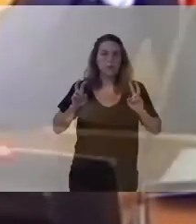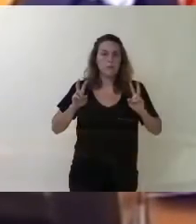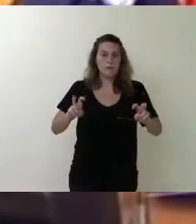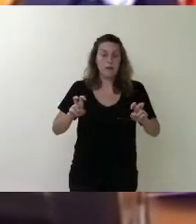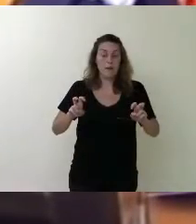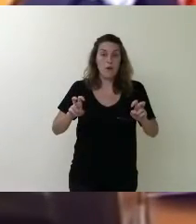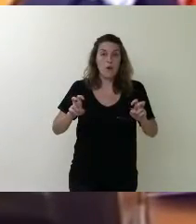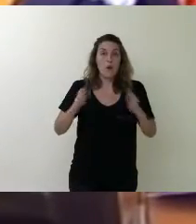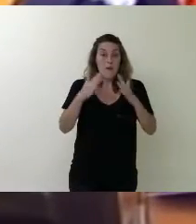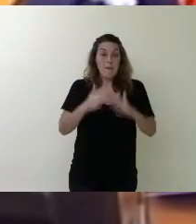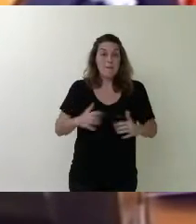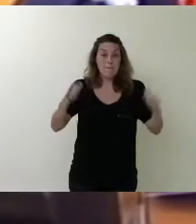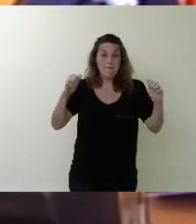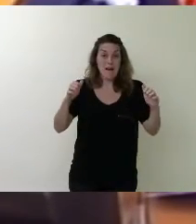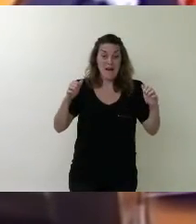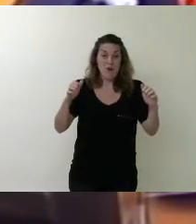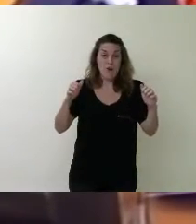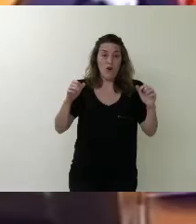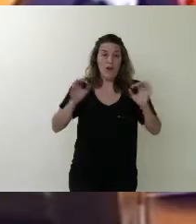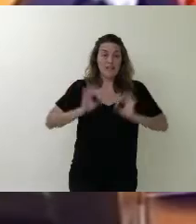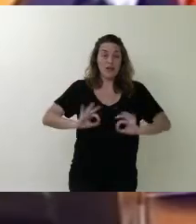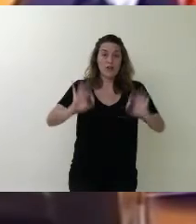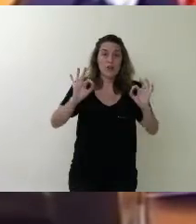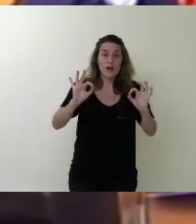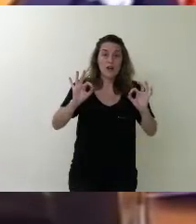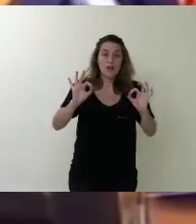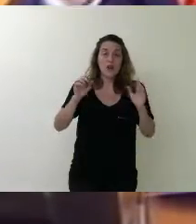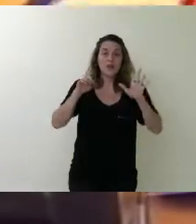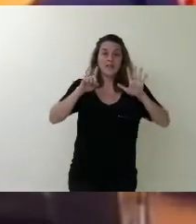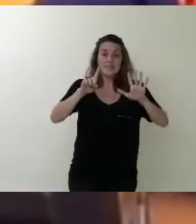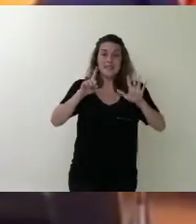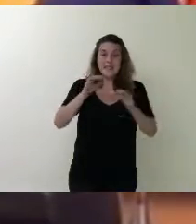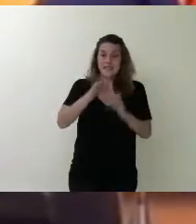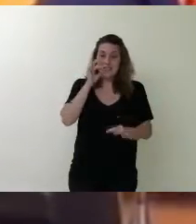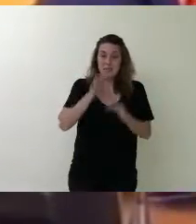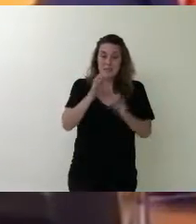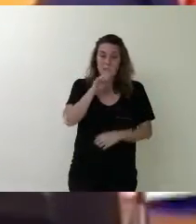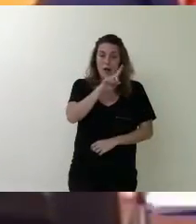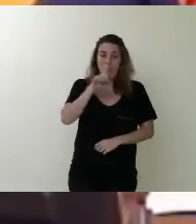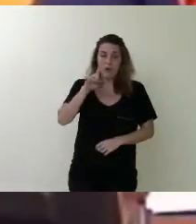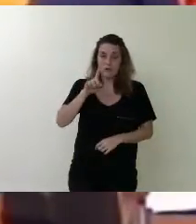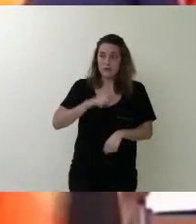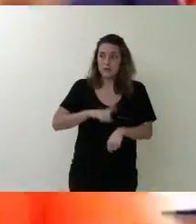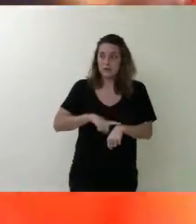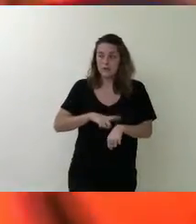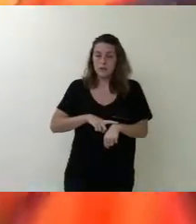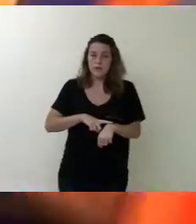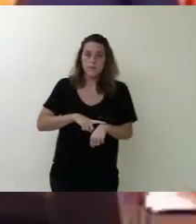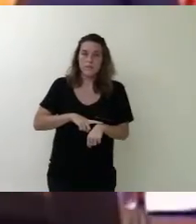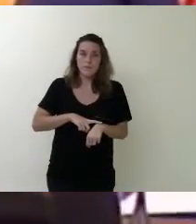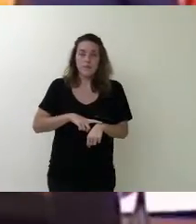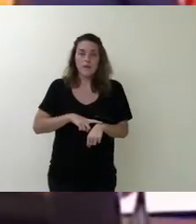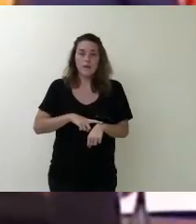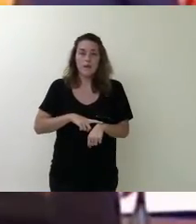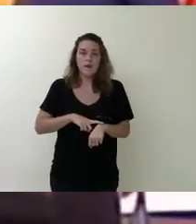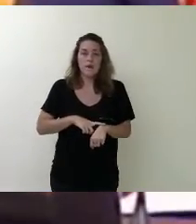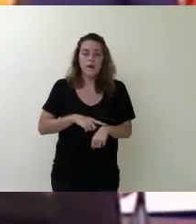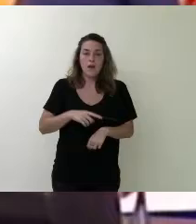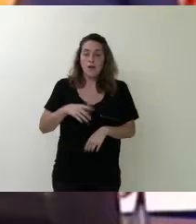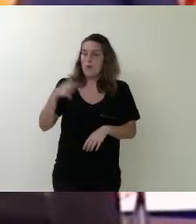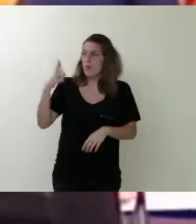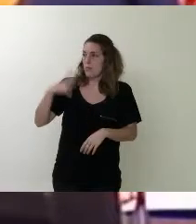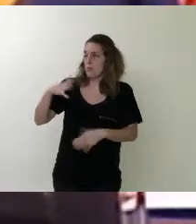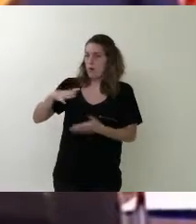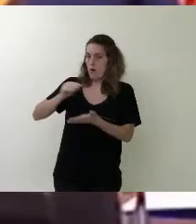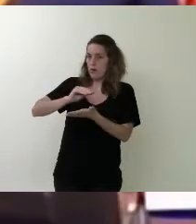extraordinario convocado para el día 6 de septiembre a las 11 de las horas. Por favor, ruego a los señores consejeros y consejeras que se